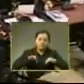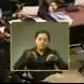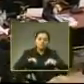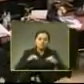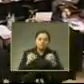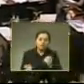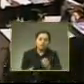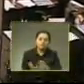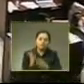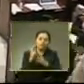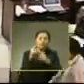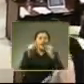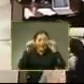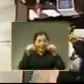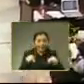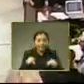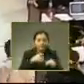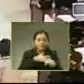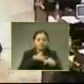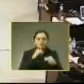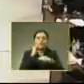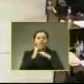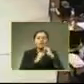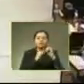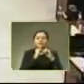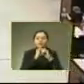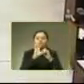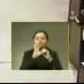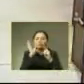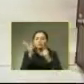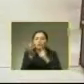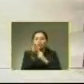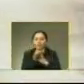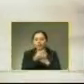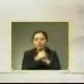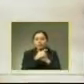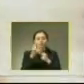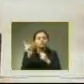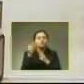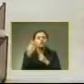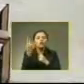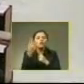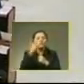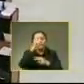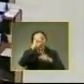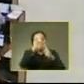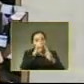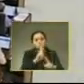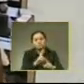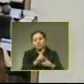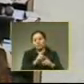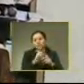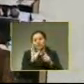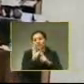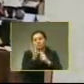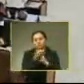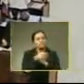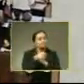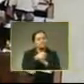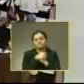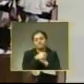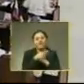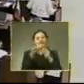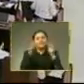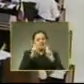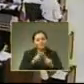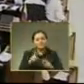Ahí está la interculturalidad. La interculturalidad no es el simple respeto entre las culturas, sino es el